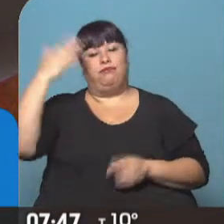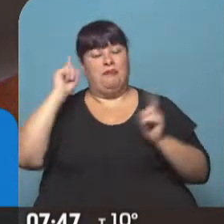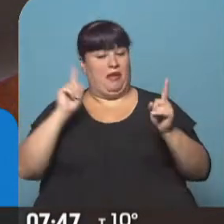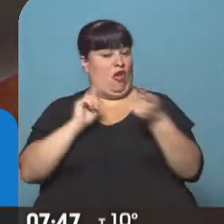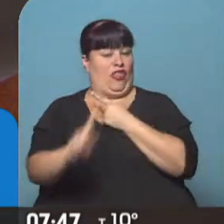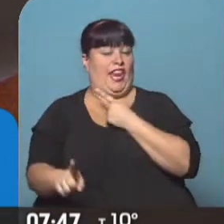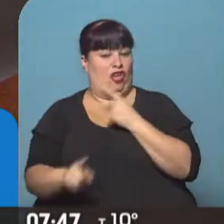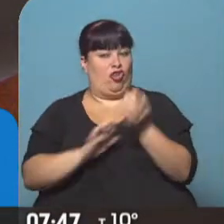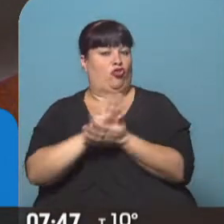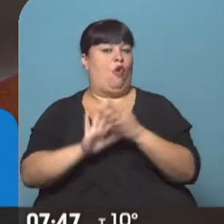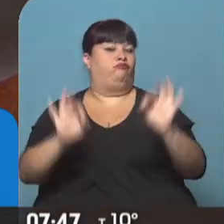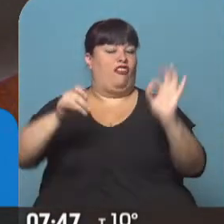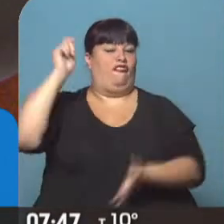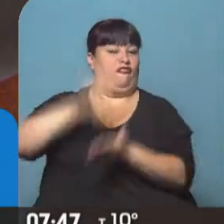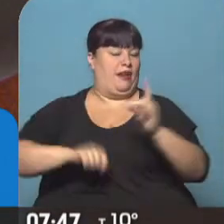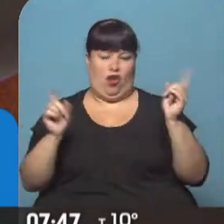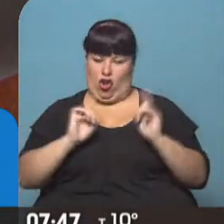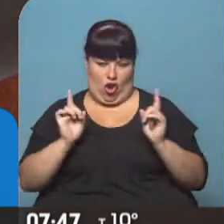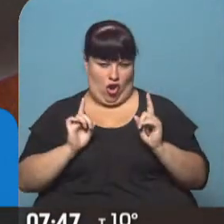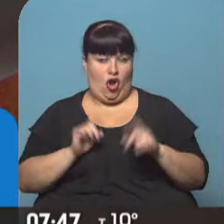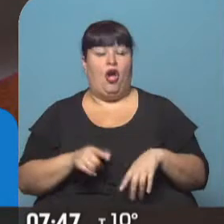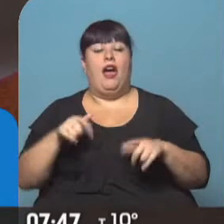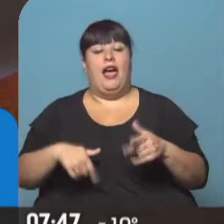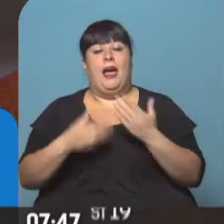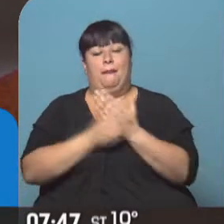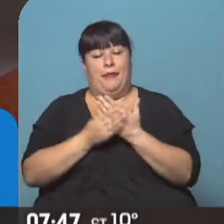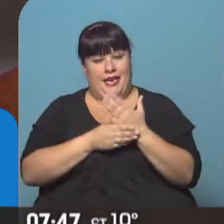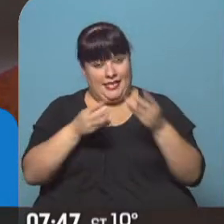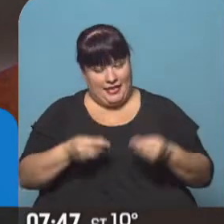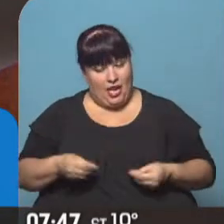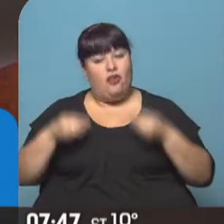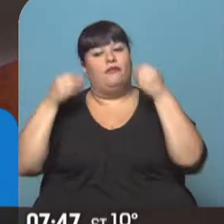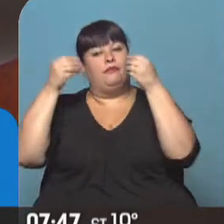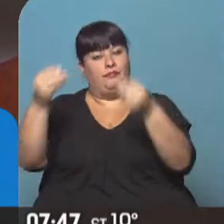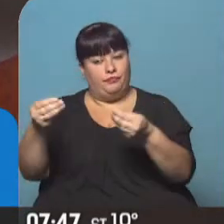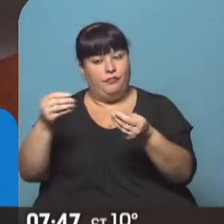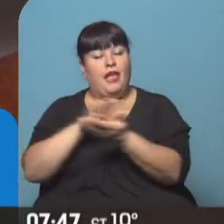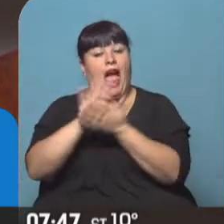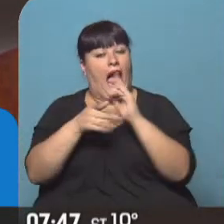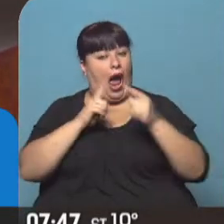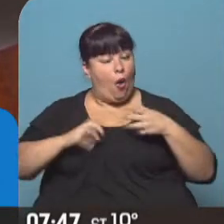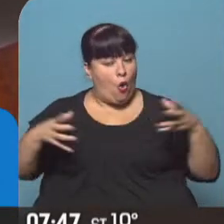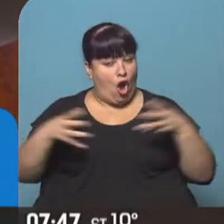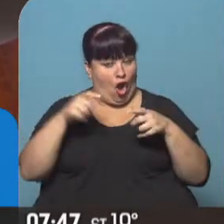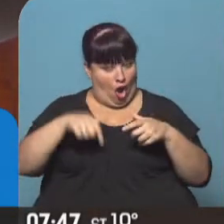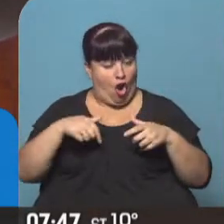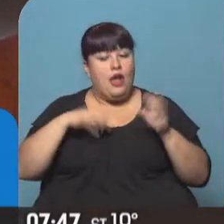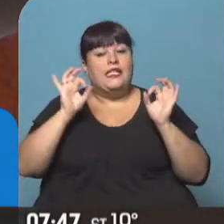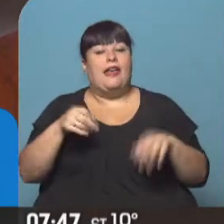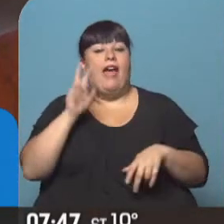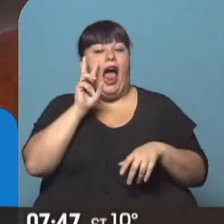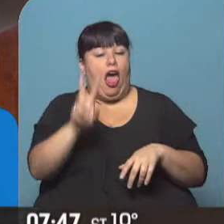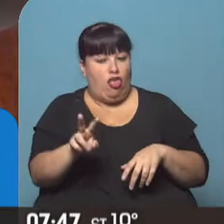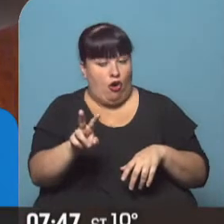vaya a salir con una declaración. De la ministerial va a salir en la negociación. Hoy vamos a saber a las 2 de la